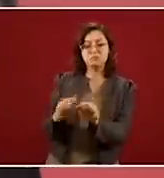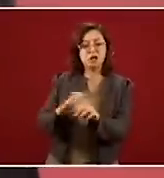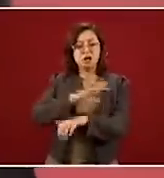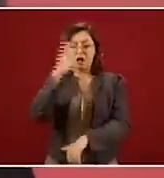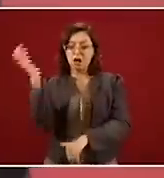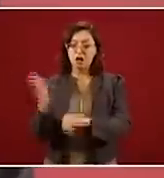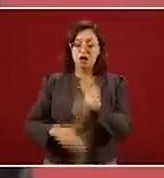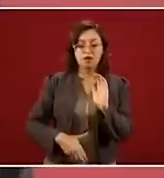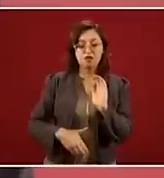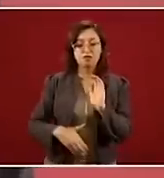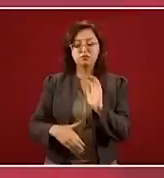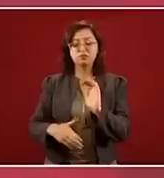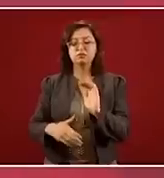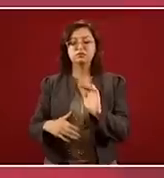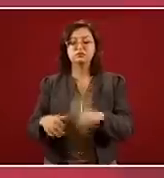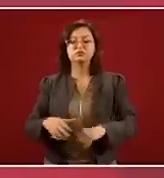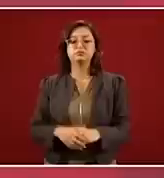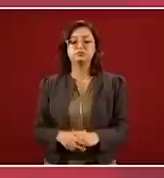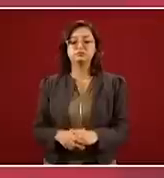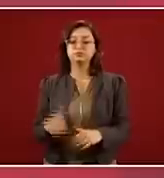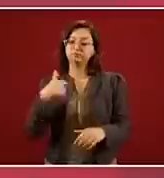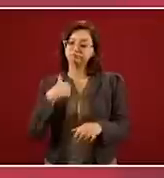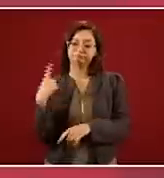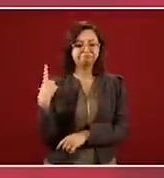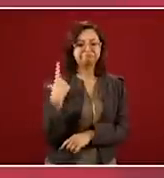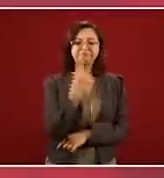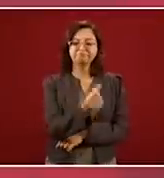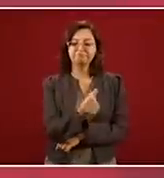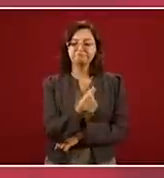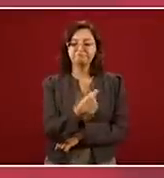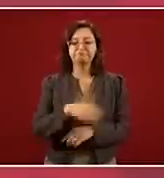terminamos la primera parte de la conferencia, yo paso a retirarme,